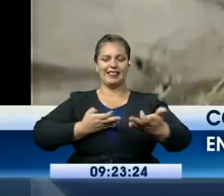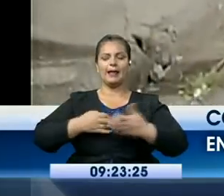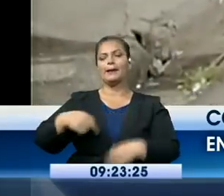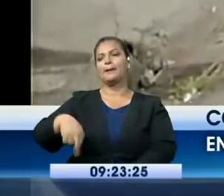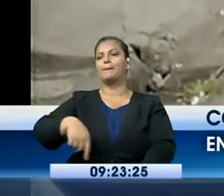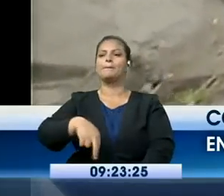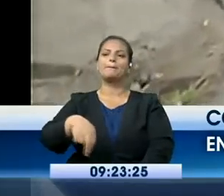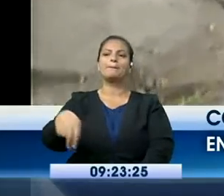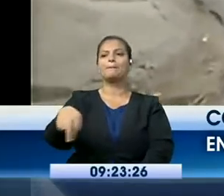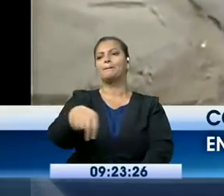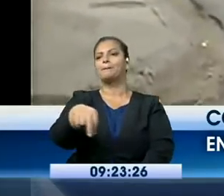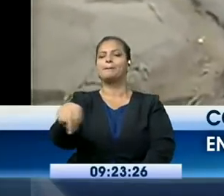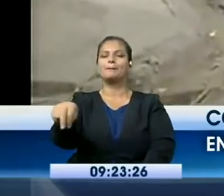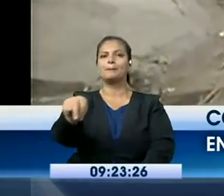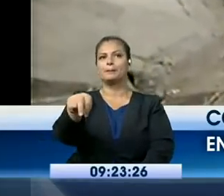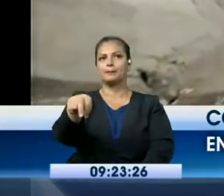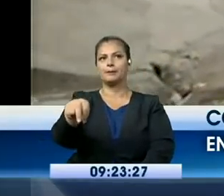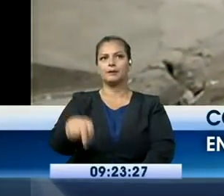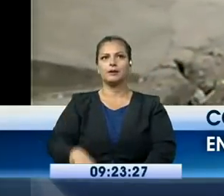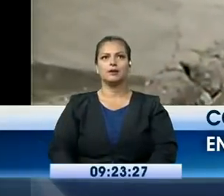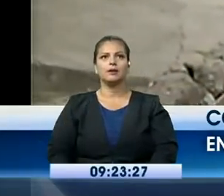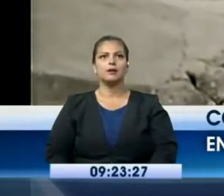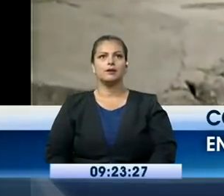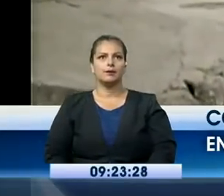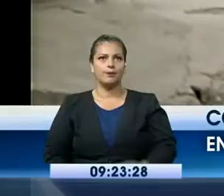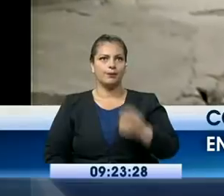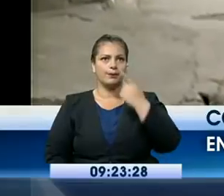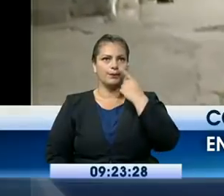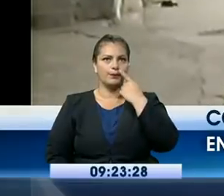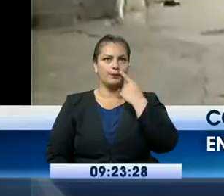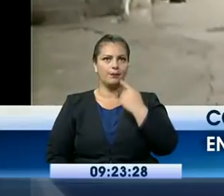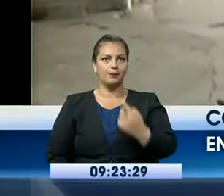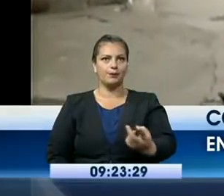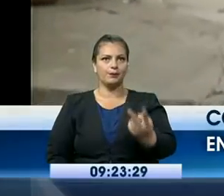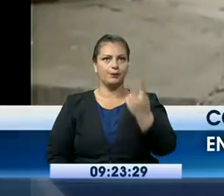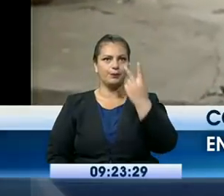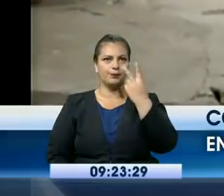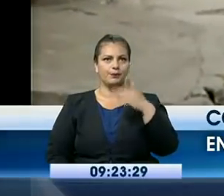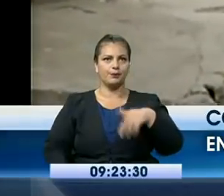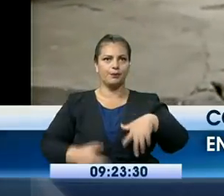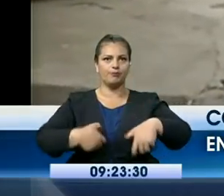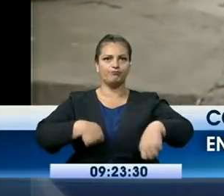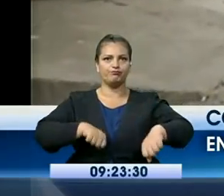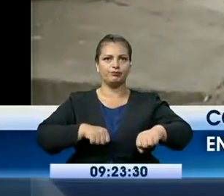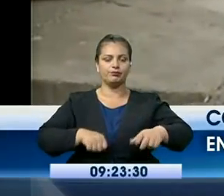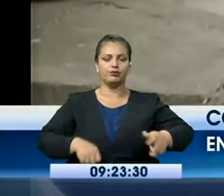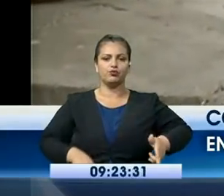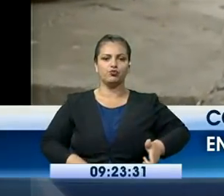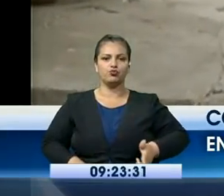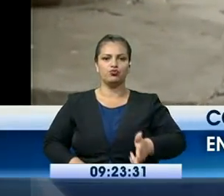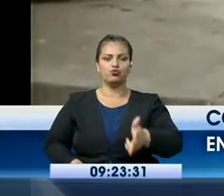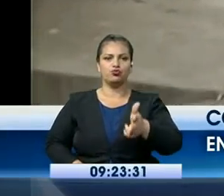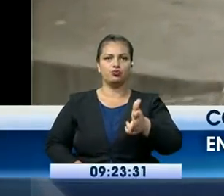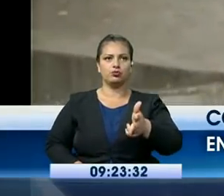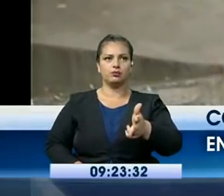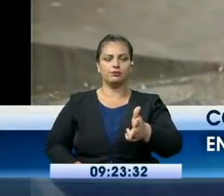cuando fue interceptados por sujetos que le mostraron un arma de fuego eran cuatro